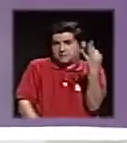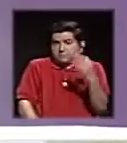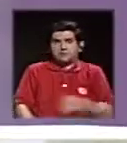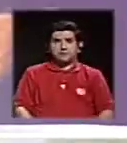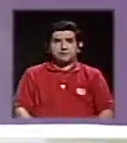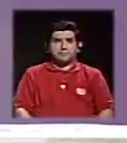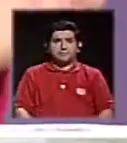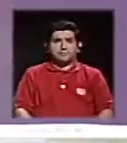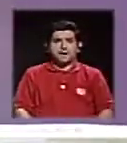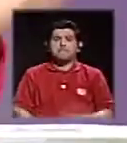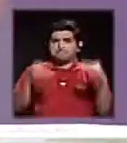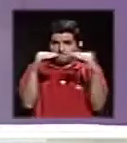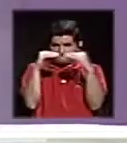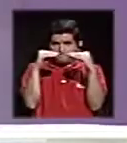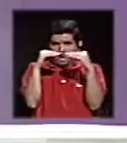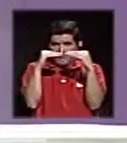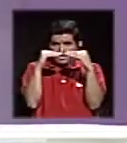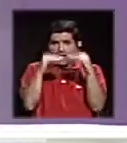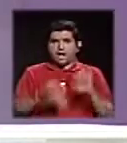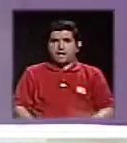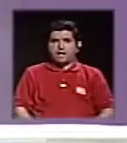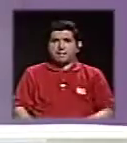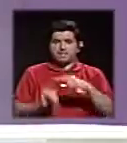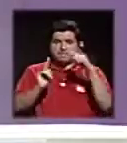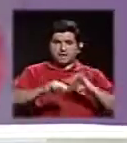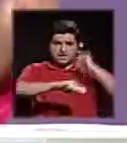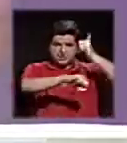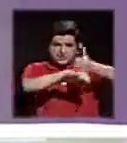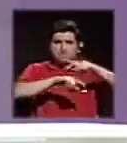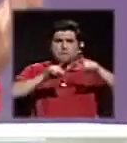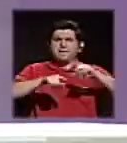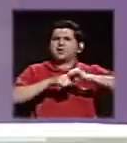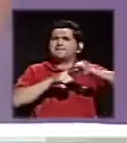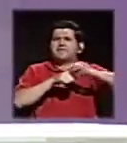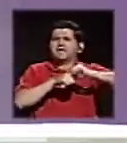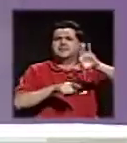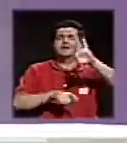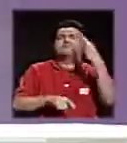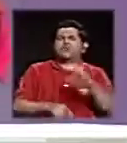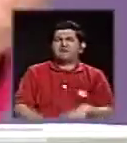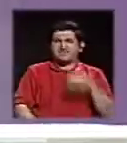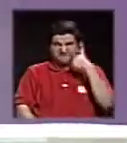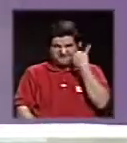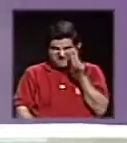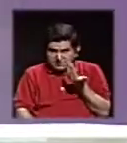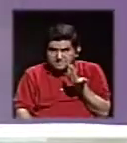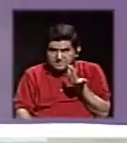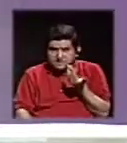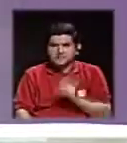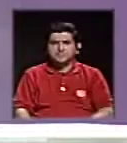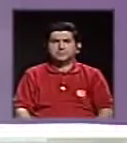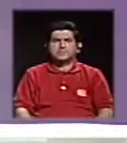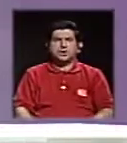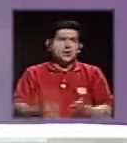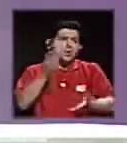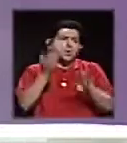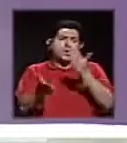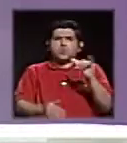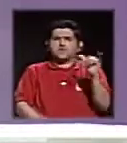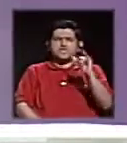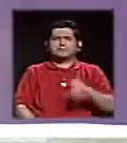bueno establecieron la paridad desde desde su creación pero en la práctica como como fue fácil es decir no es en